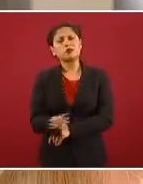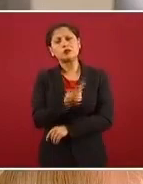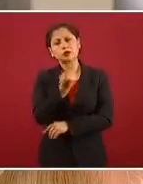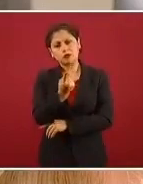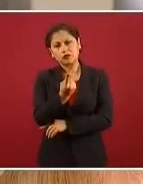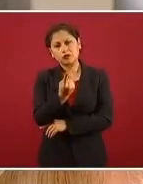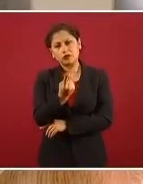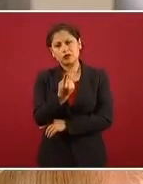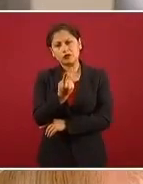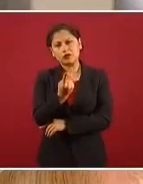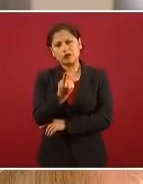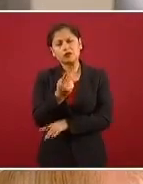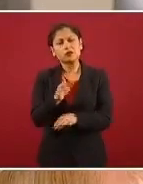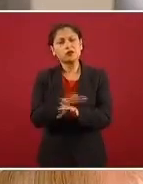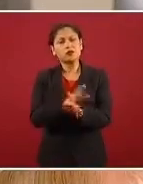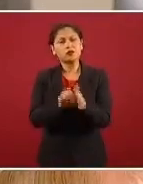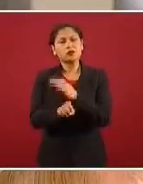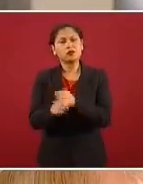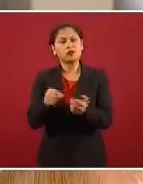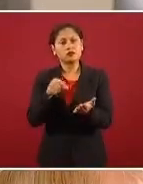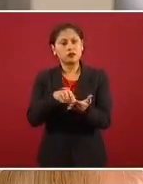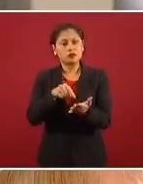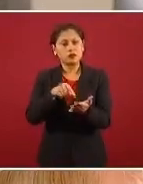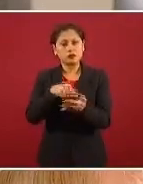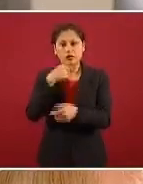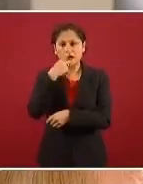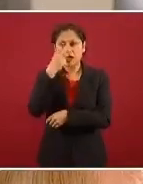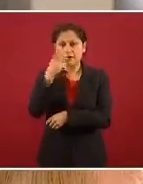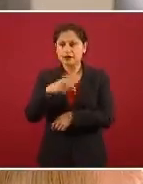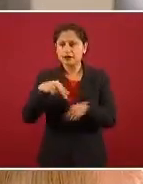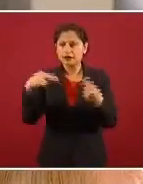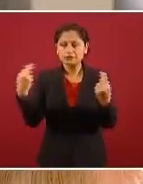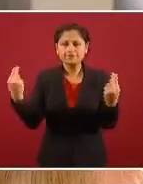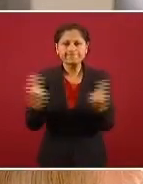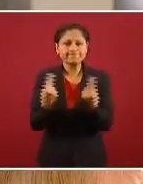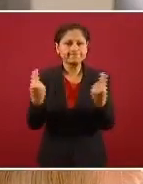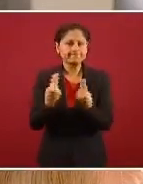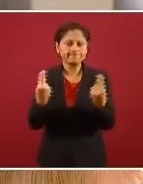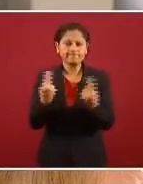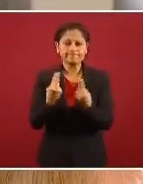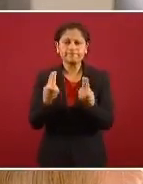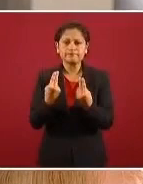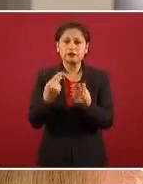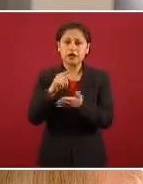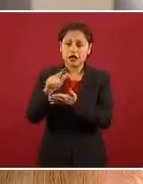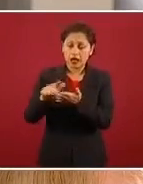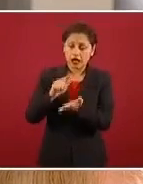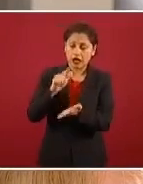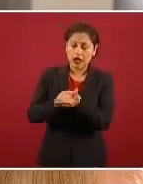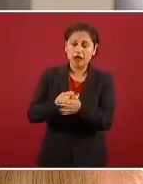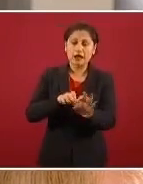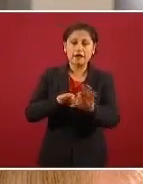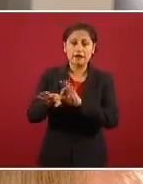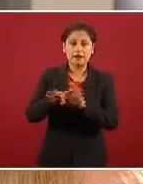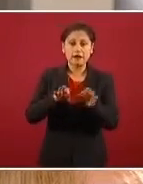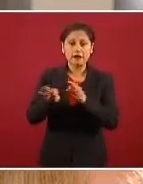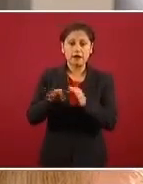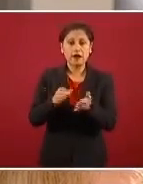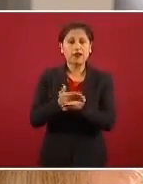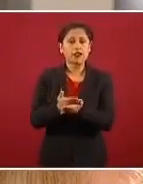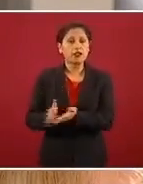por urgencias mayores implica que no se aplique la ley del trabajo esto por qué porque seguramente